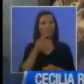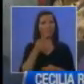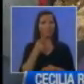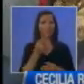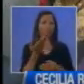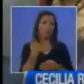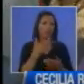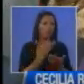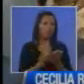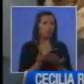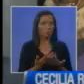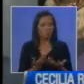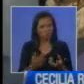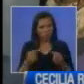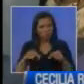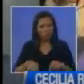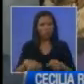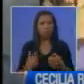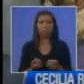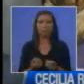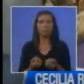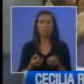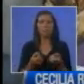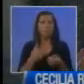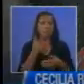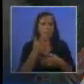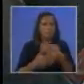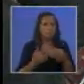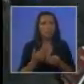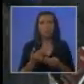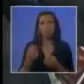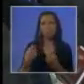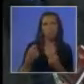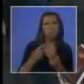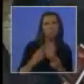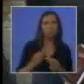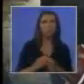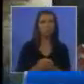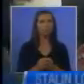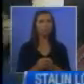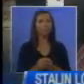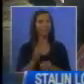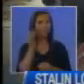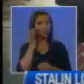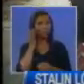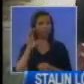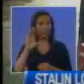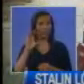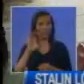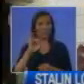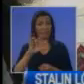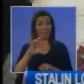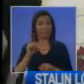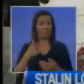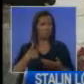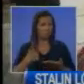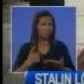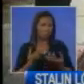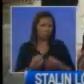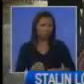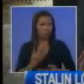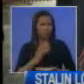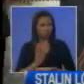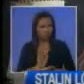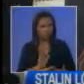donde yo sepa y nada más. Cecilia ofreció dar toda la colaboración y como una joven de